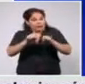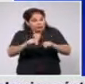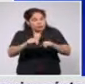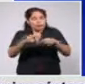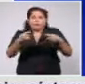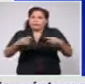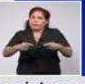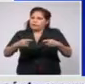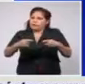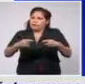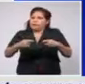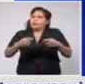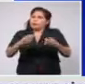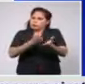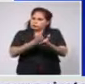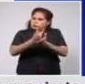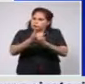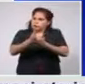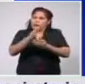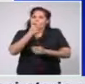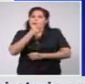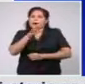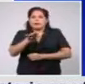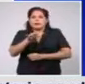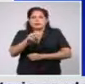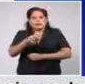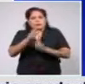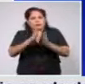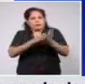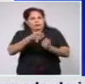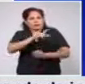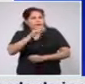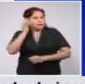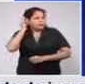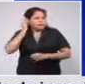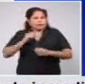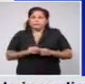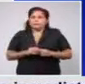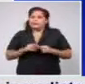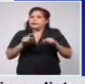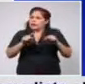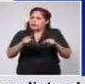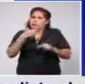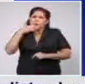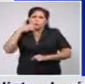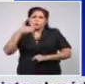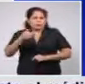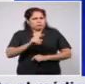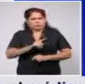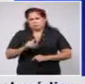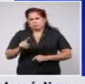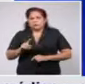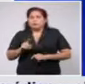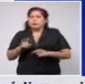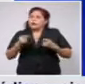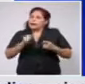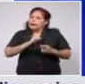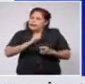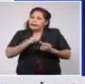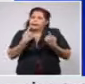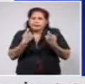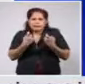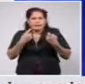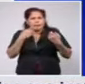quedar con una cifra similar a la del mes anterior, lo cual no es bueno, no quiere decir que todavía